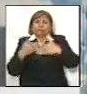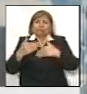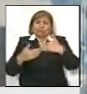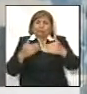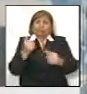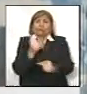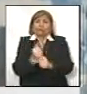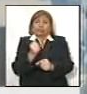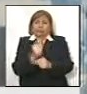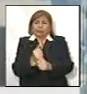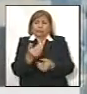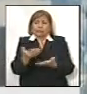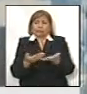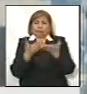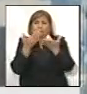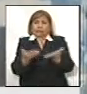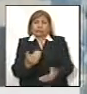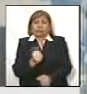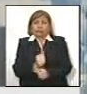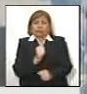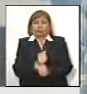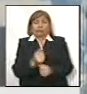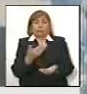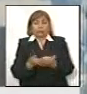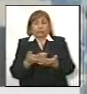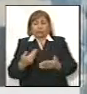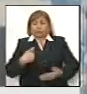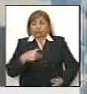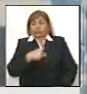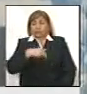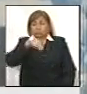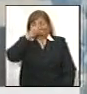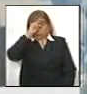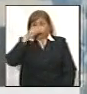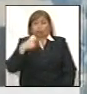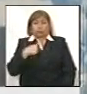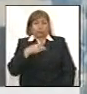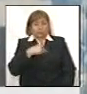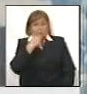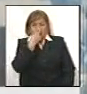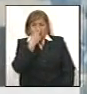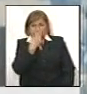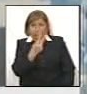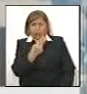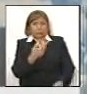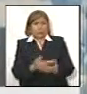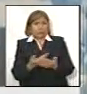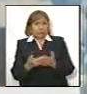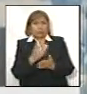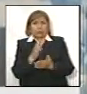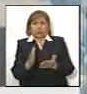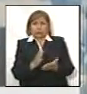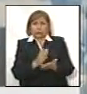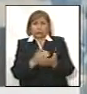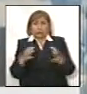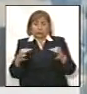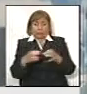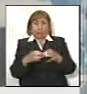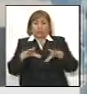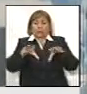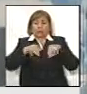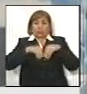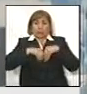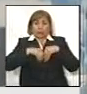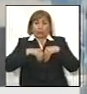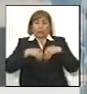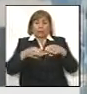generando empleo, generando trabajo, generando riqueza en nuestro país. Nosotros vimos esa problemática y en el Congreso aprobamos una